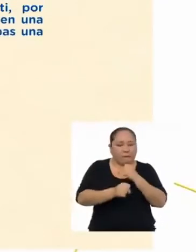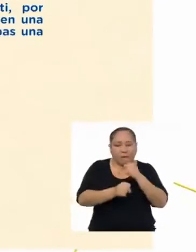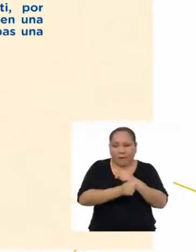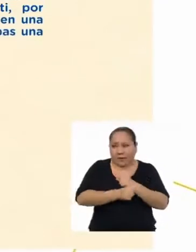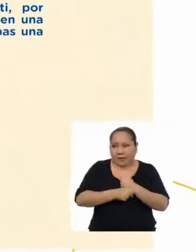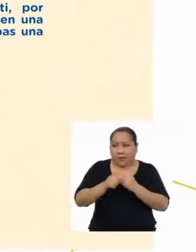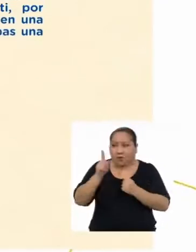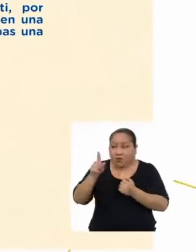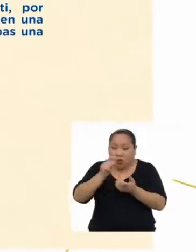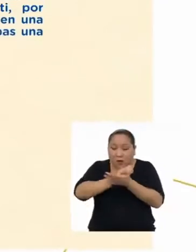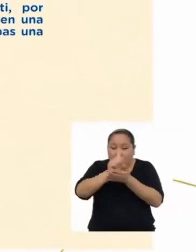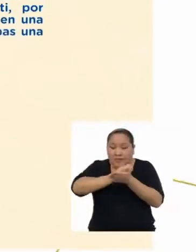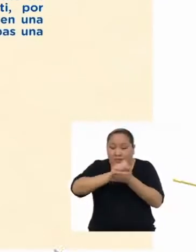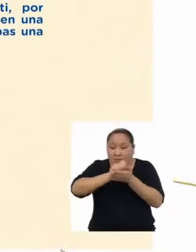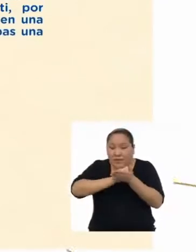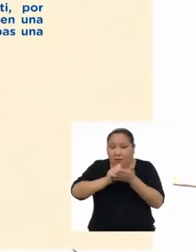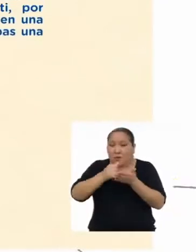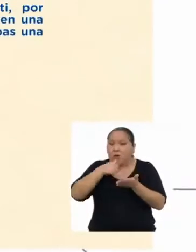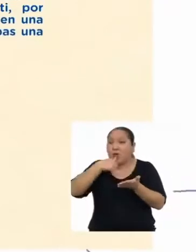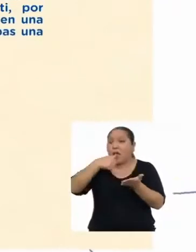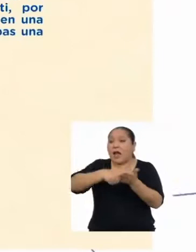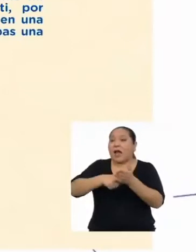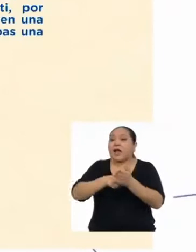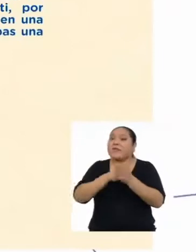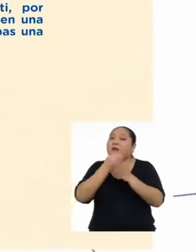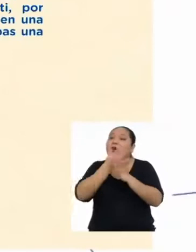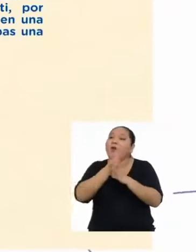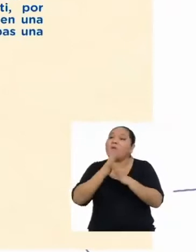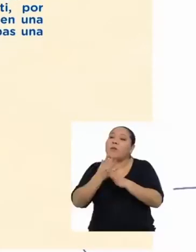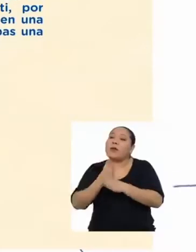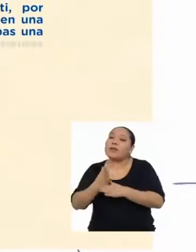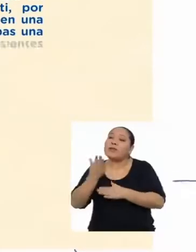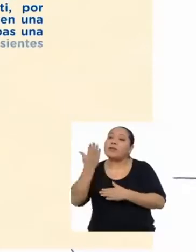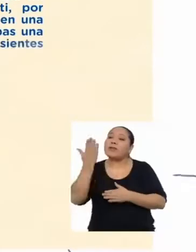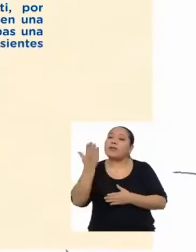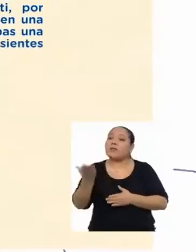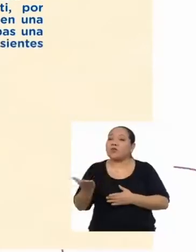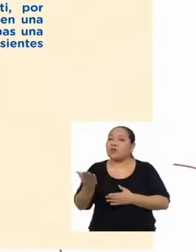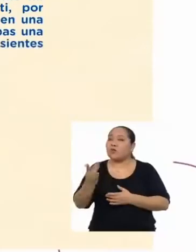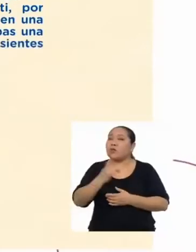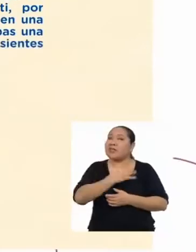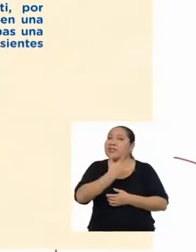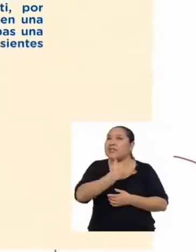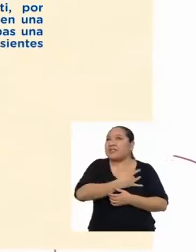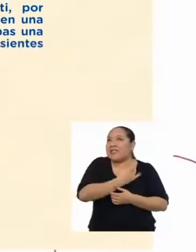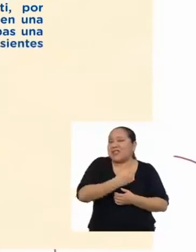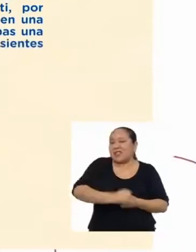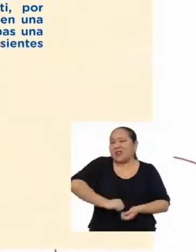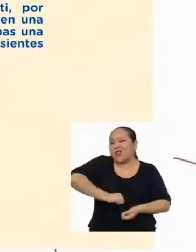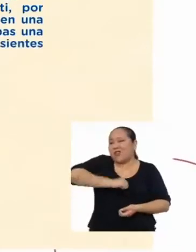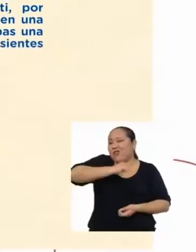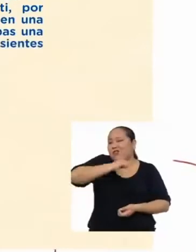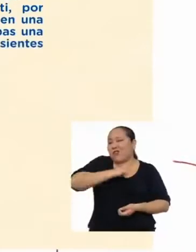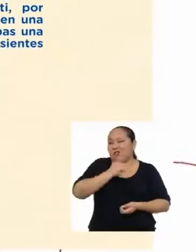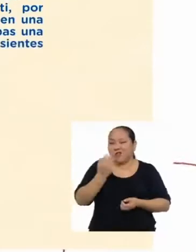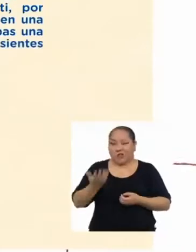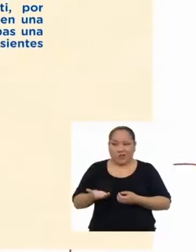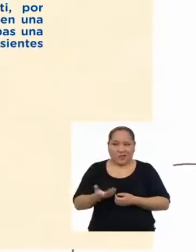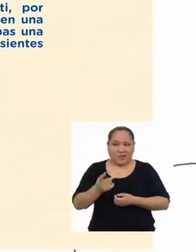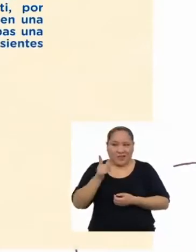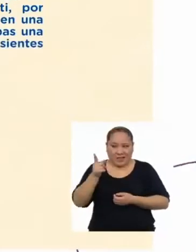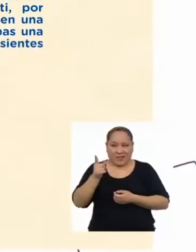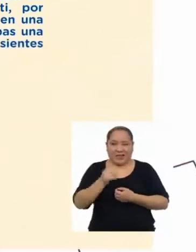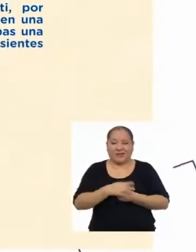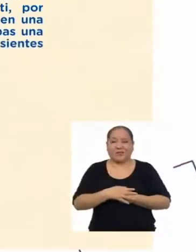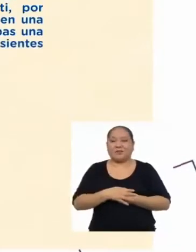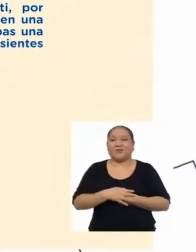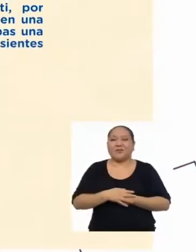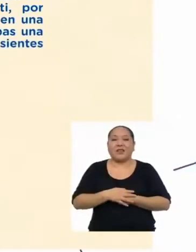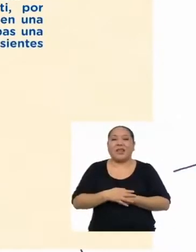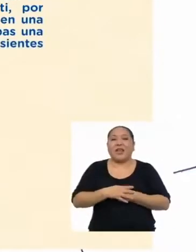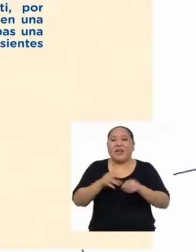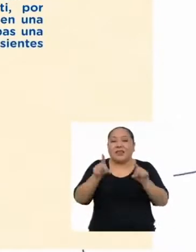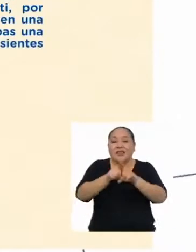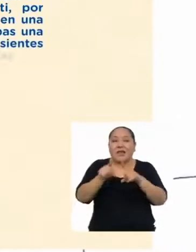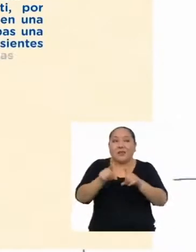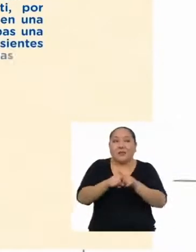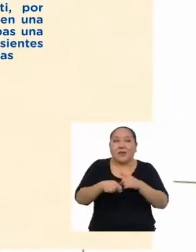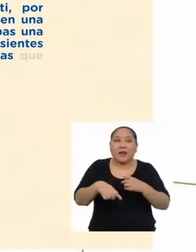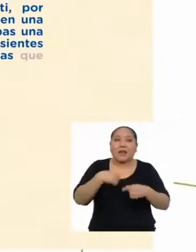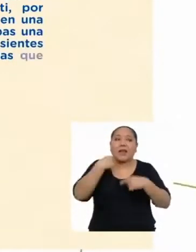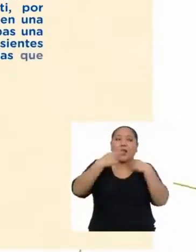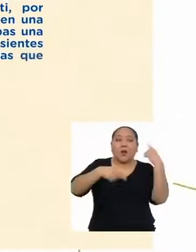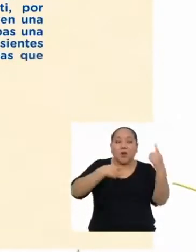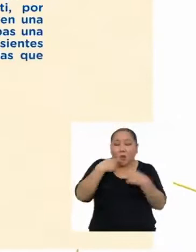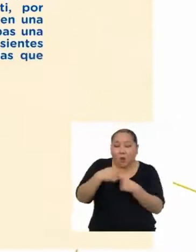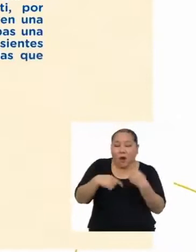carta compartiéndole aquellas cosas de las que te sientes orgullosa sobre ti mismo. También le cuentes